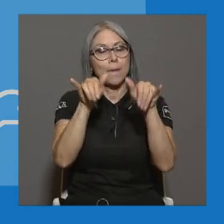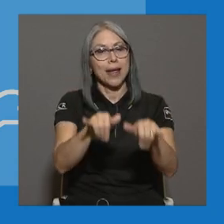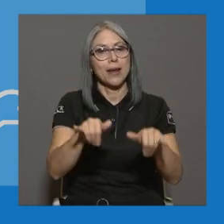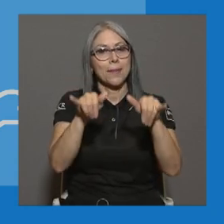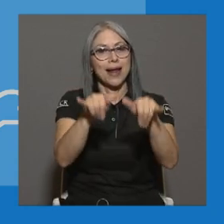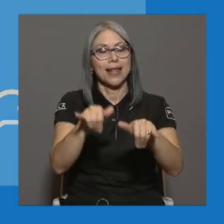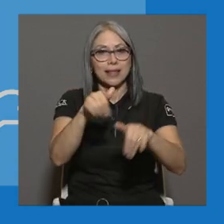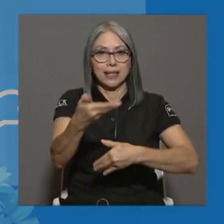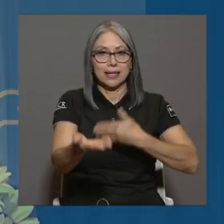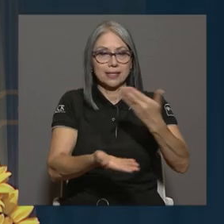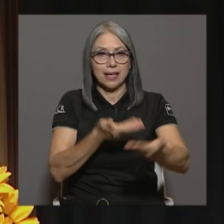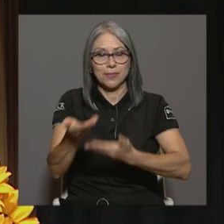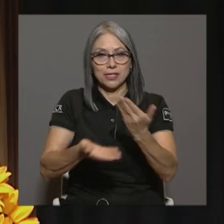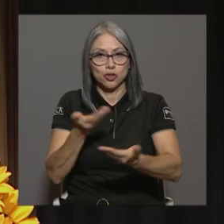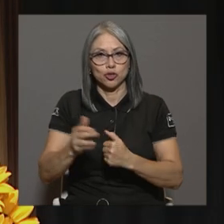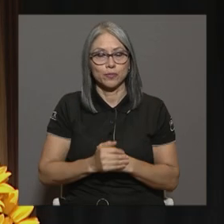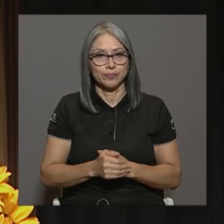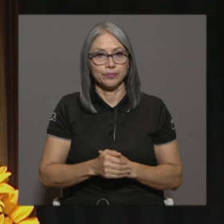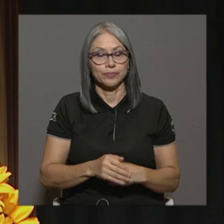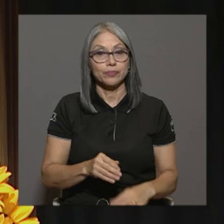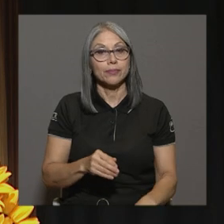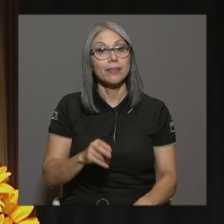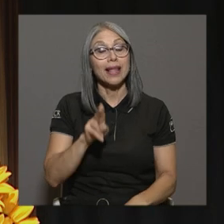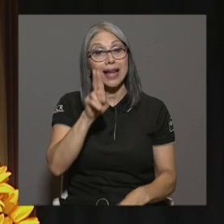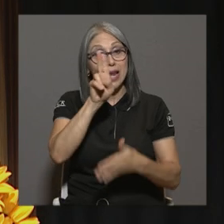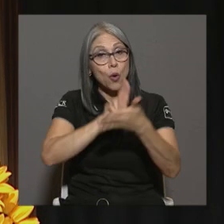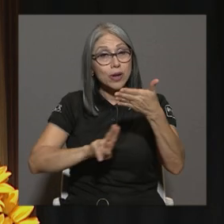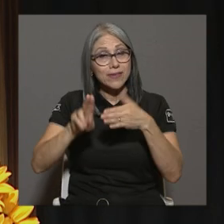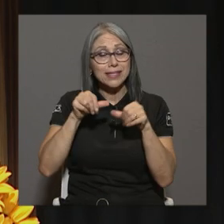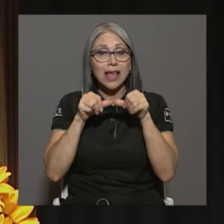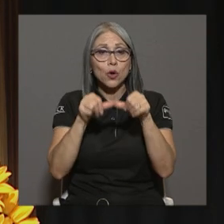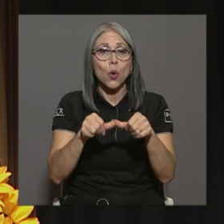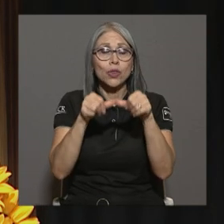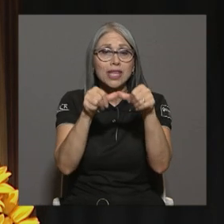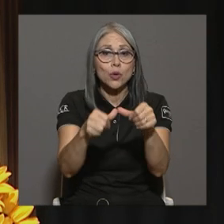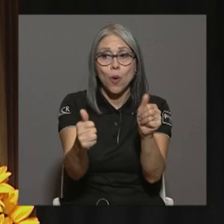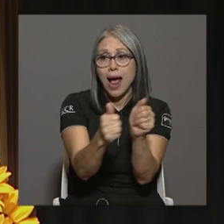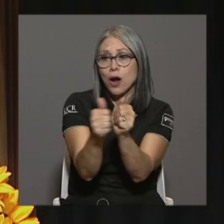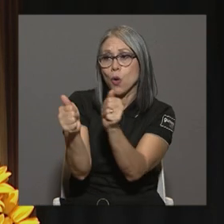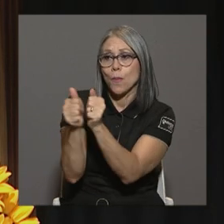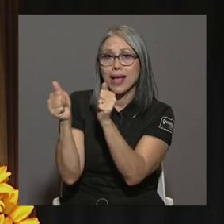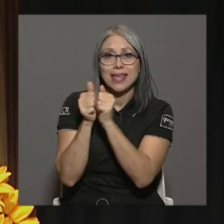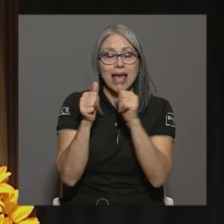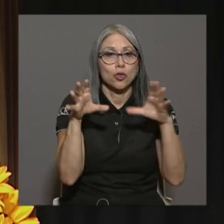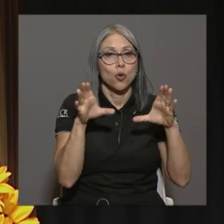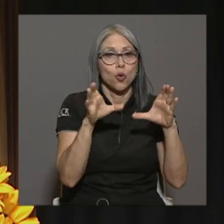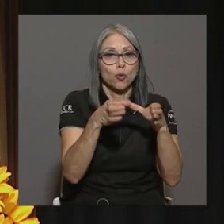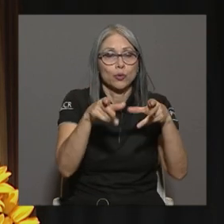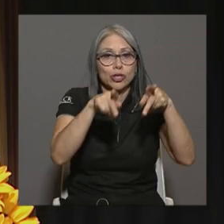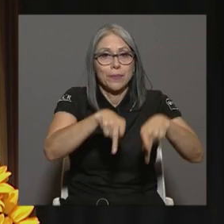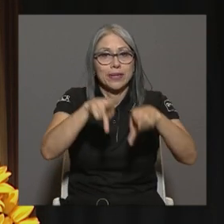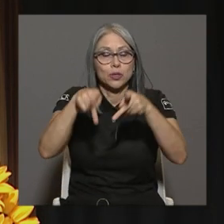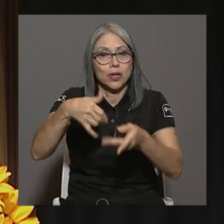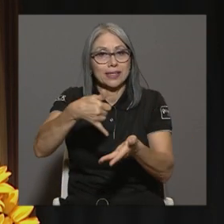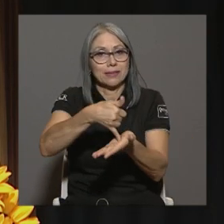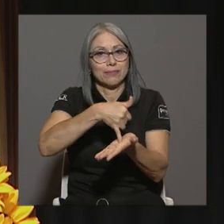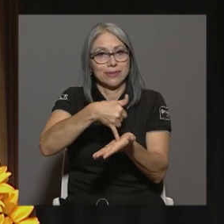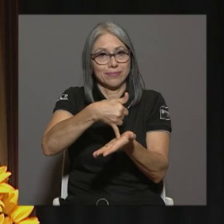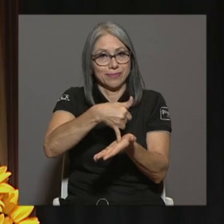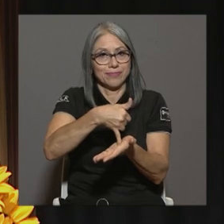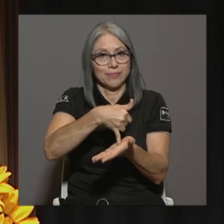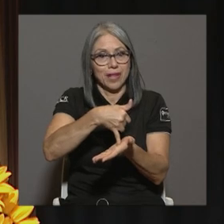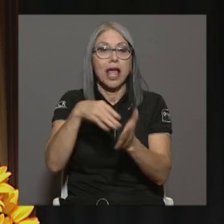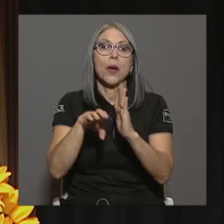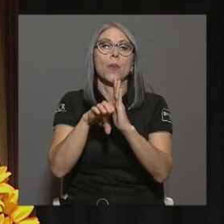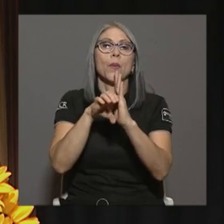servicios. La universidad continúa acompañando a poblaciones en condición de vulnerabilidad, dentro de las